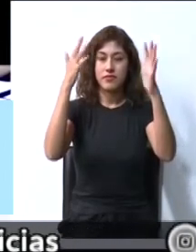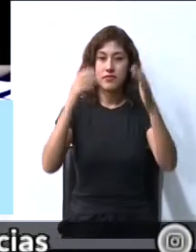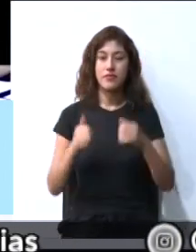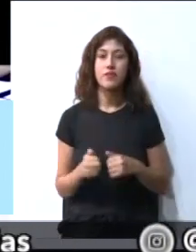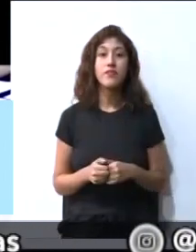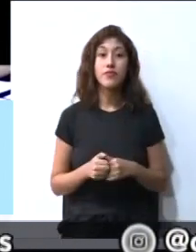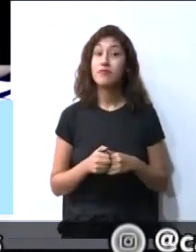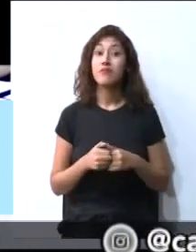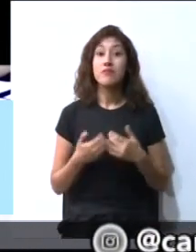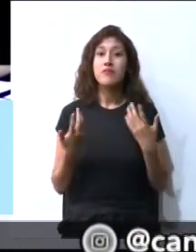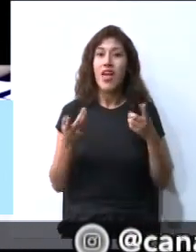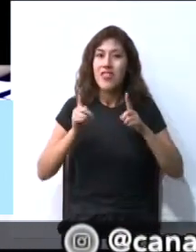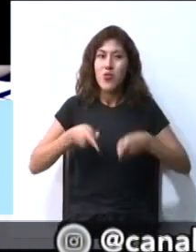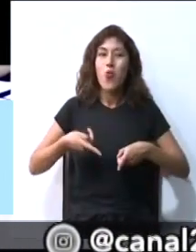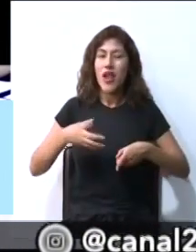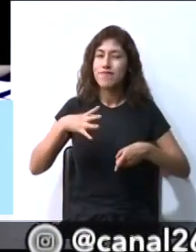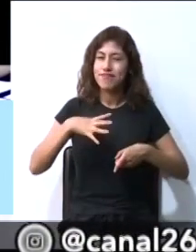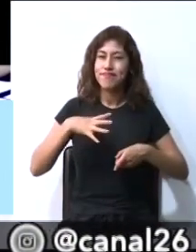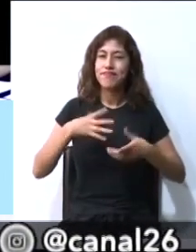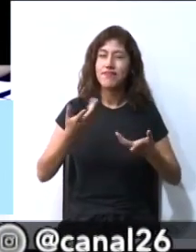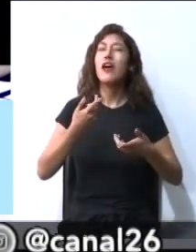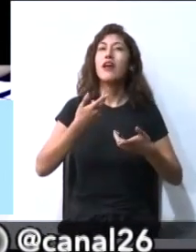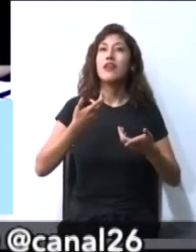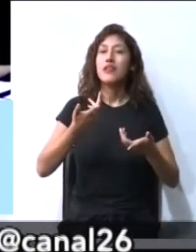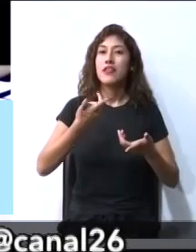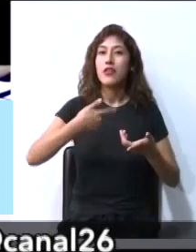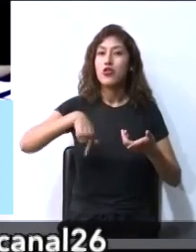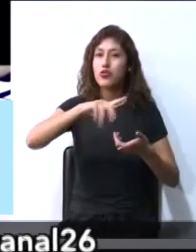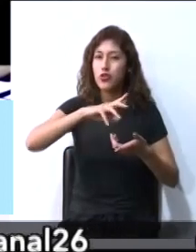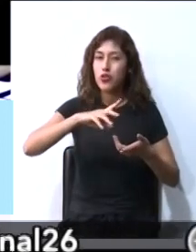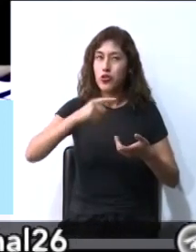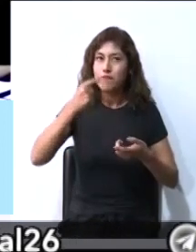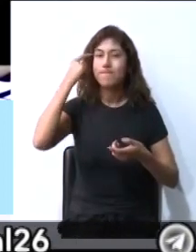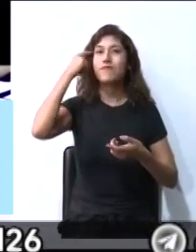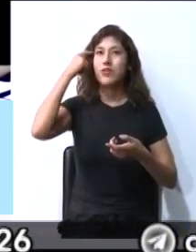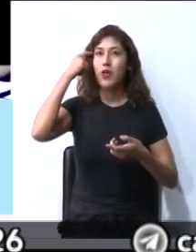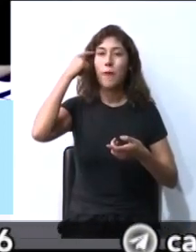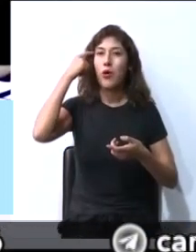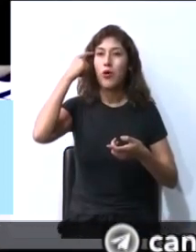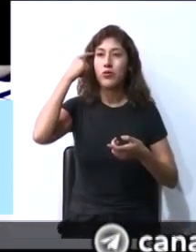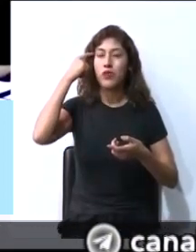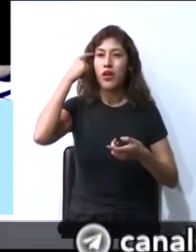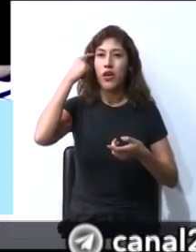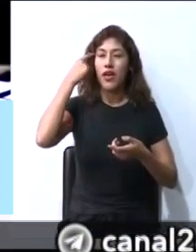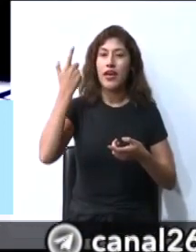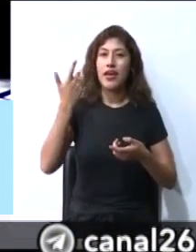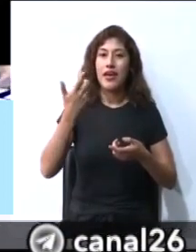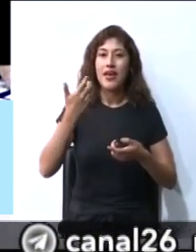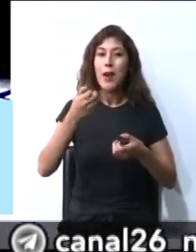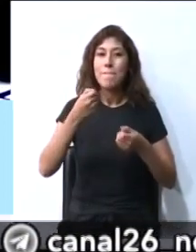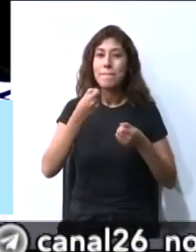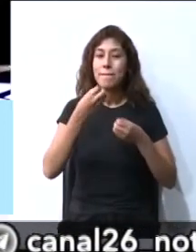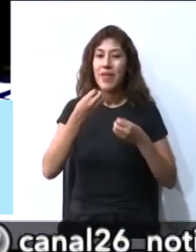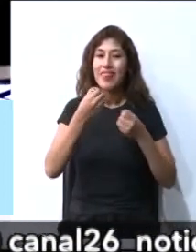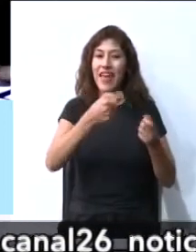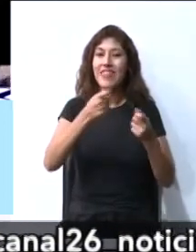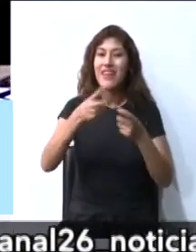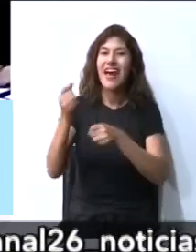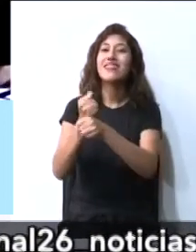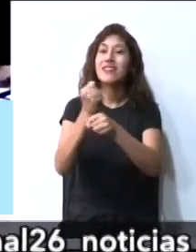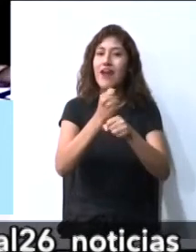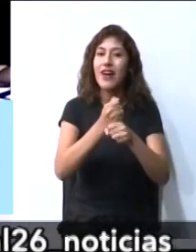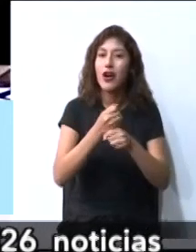Pero aún con todo esto, siempre tuvimos claro que la mejor política social es el trabajo. Por eso impulsamos el desarrollo económico